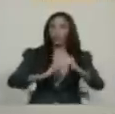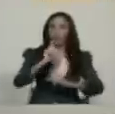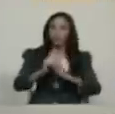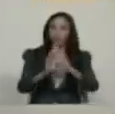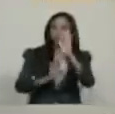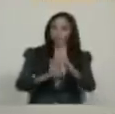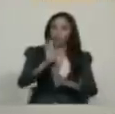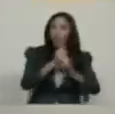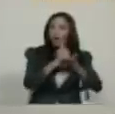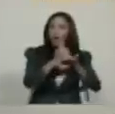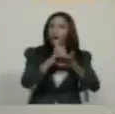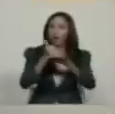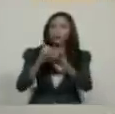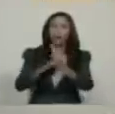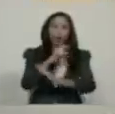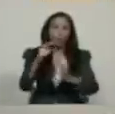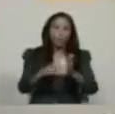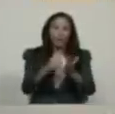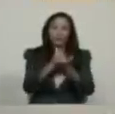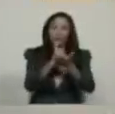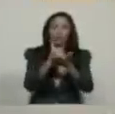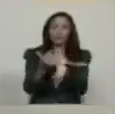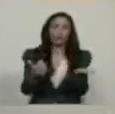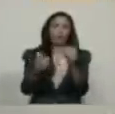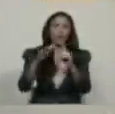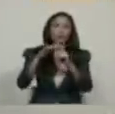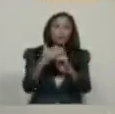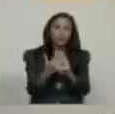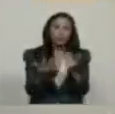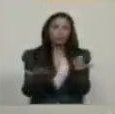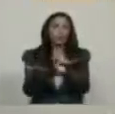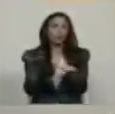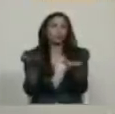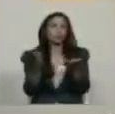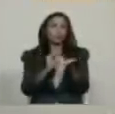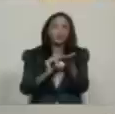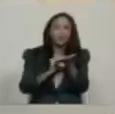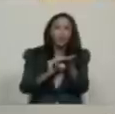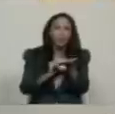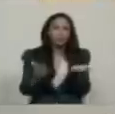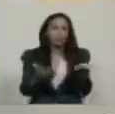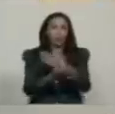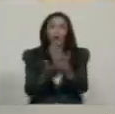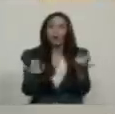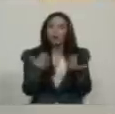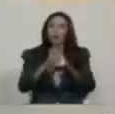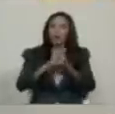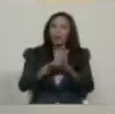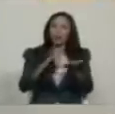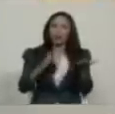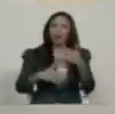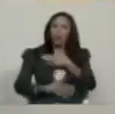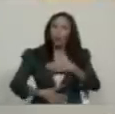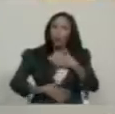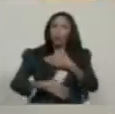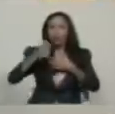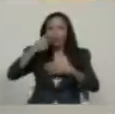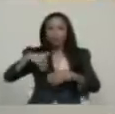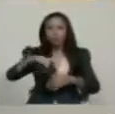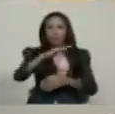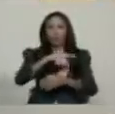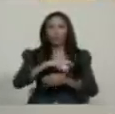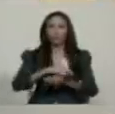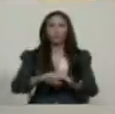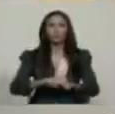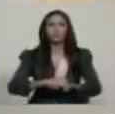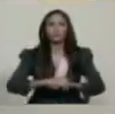satisfaga las necesidades del pueblo y que lleve bienestar, el vivir viviendo al pueblo venezolano en lo económico.